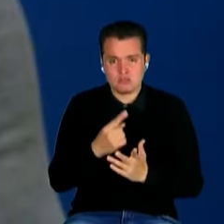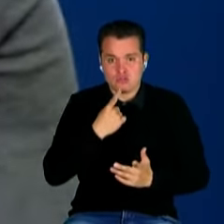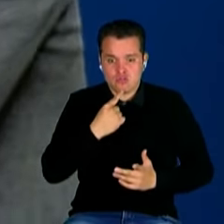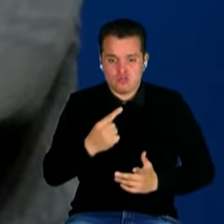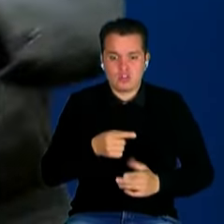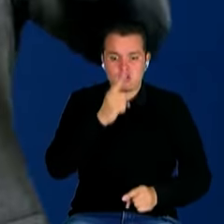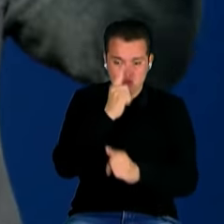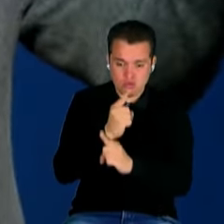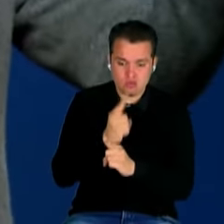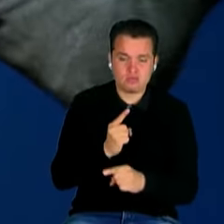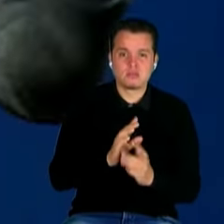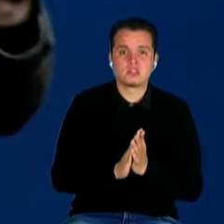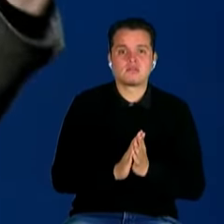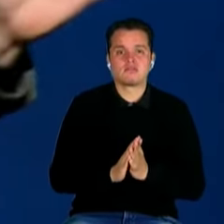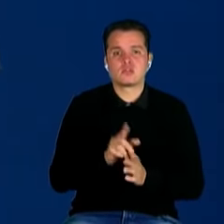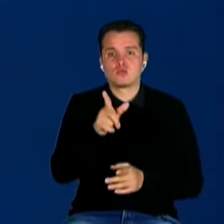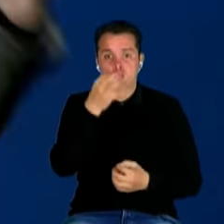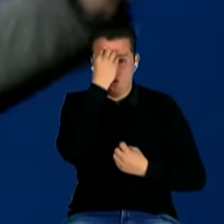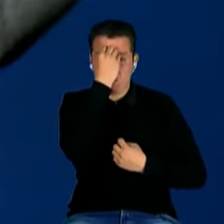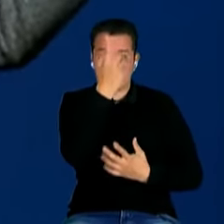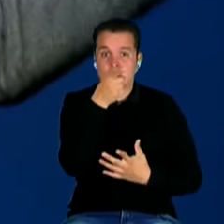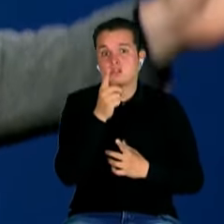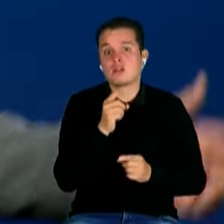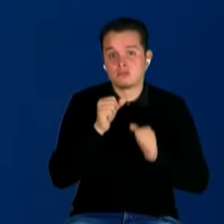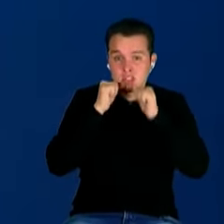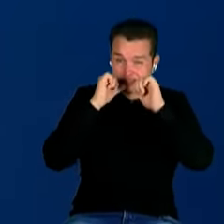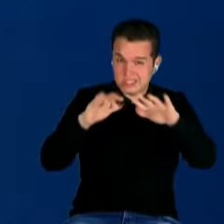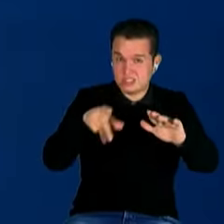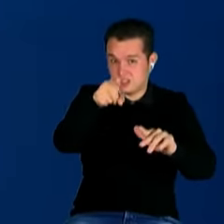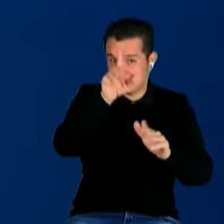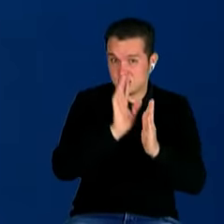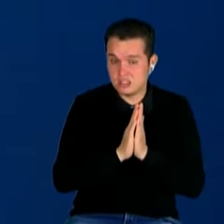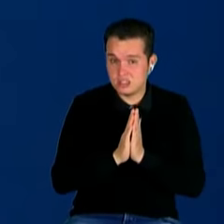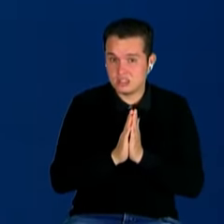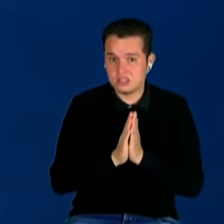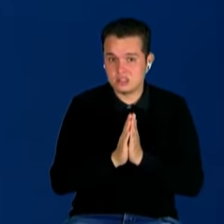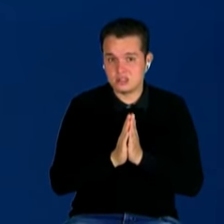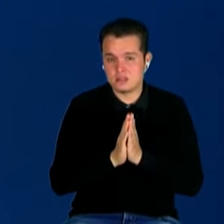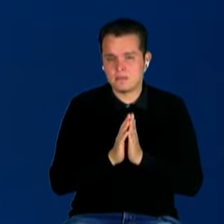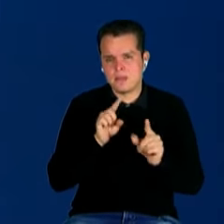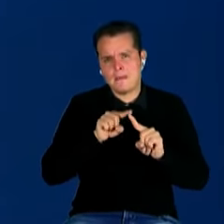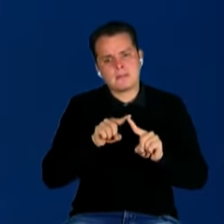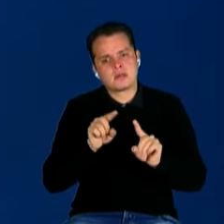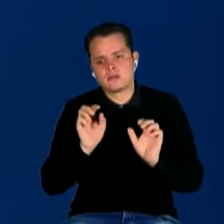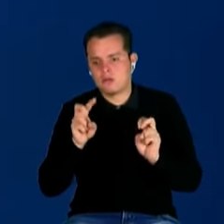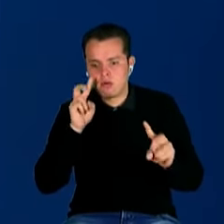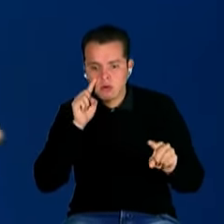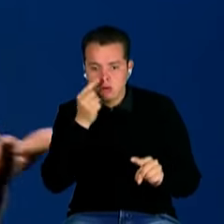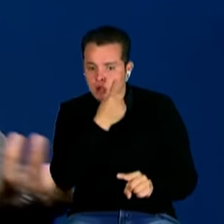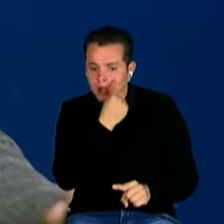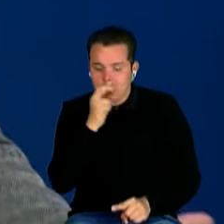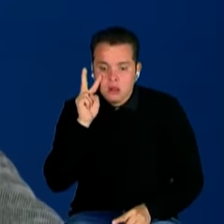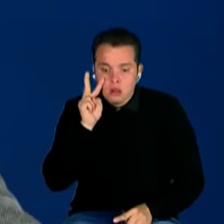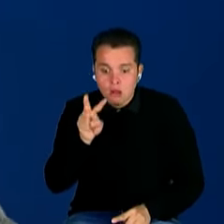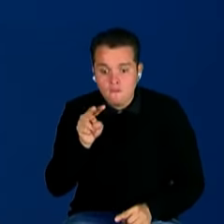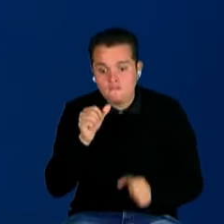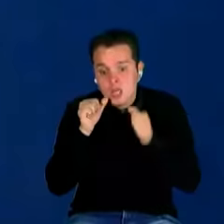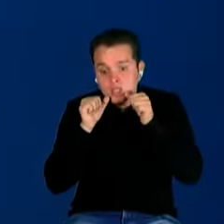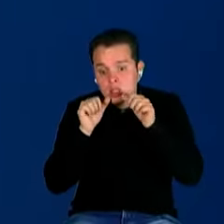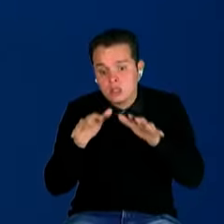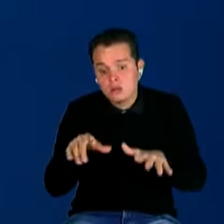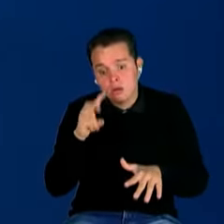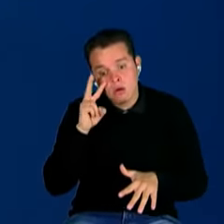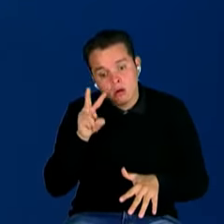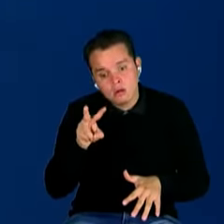lo cumplirá. Cada vez que tú obedeces, Él te bendecirá. Pero no pongas tu mirada en la bendición.